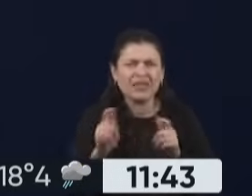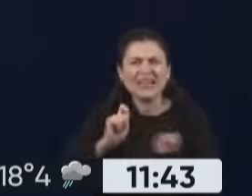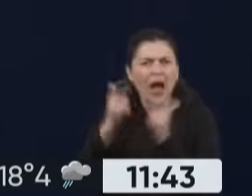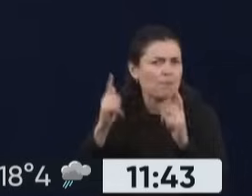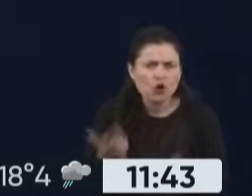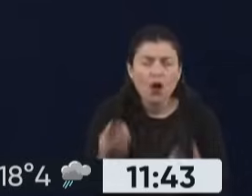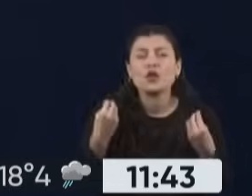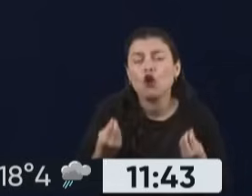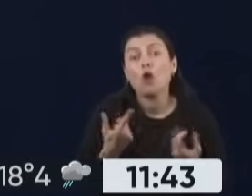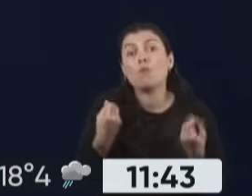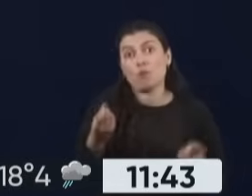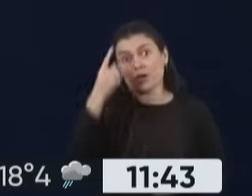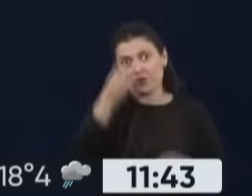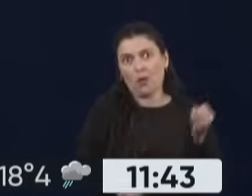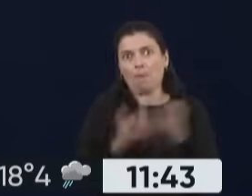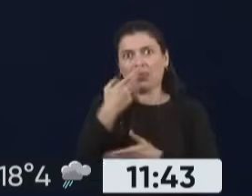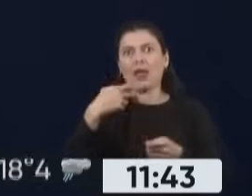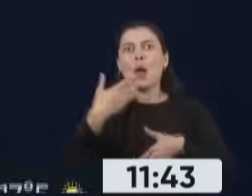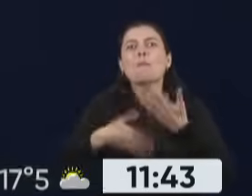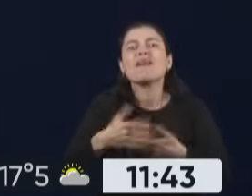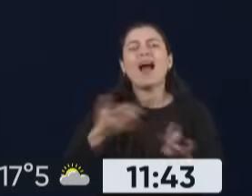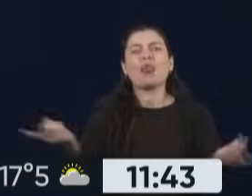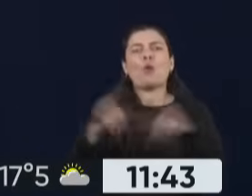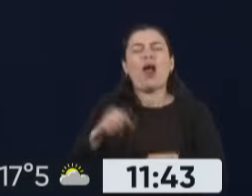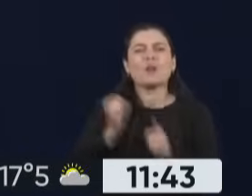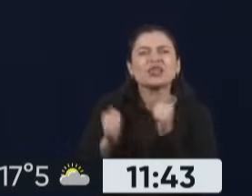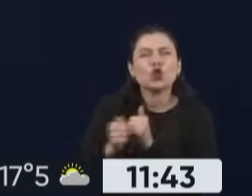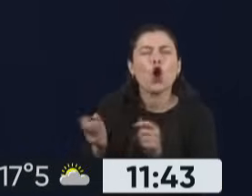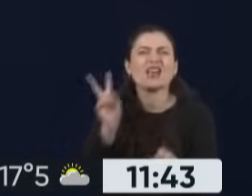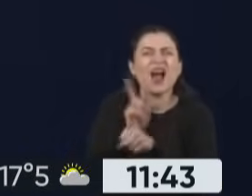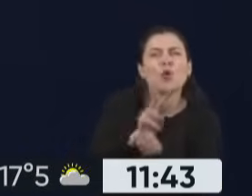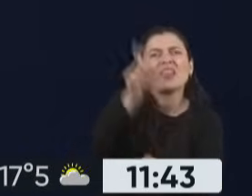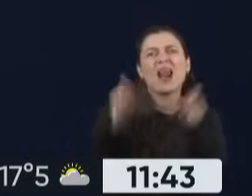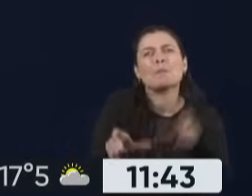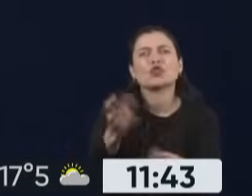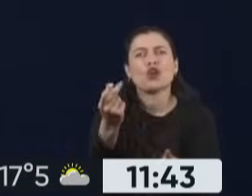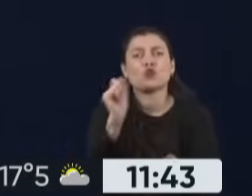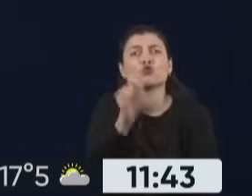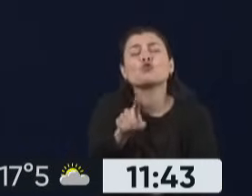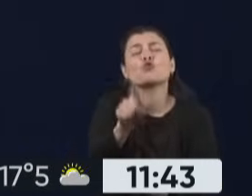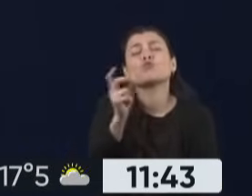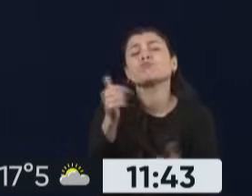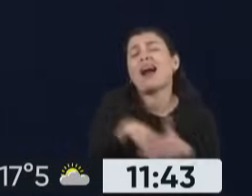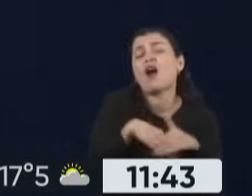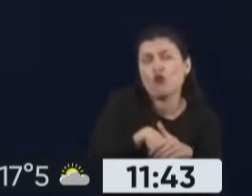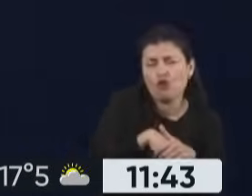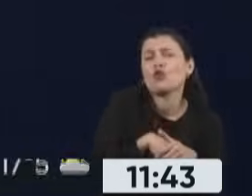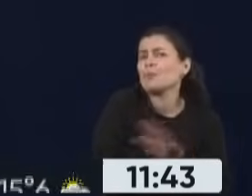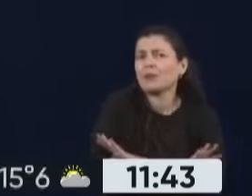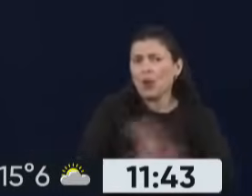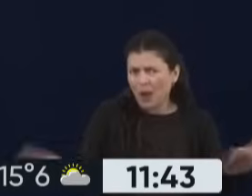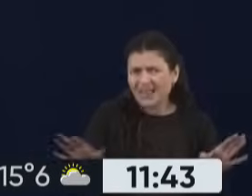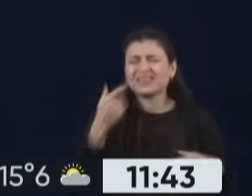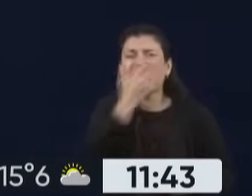intención de este plan de reparación histórica de los ahorros de los argentinos, tal como se lo ha denominado, es el de dejar de tratar a la gente